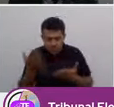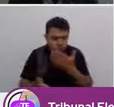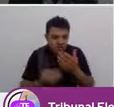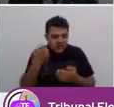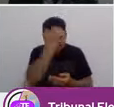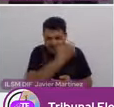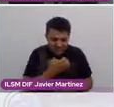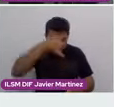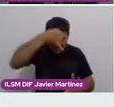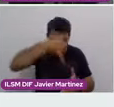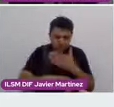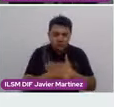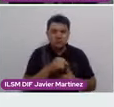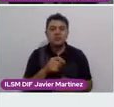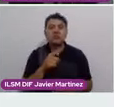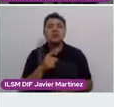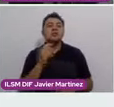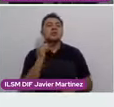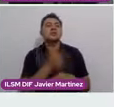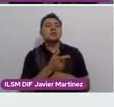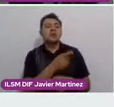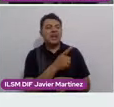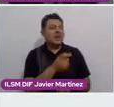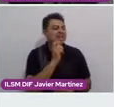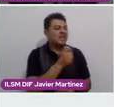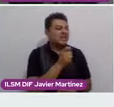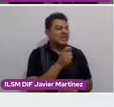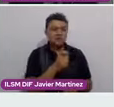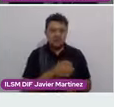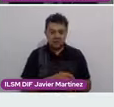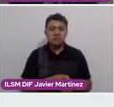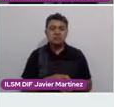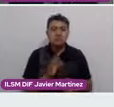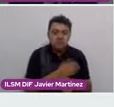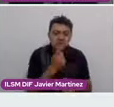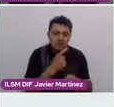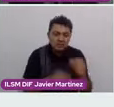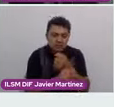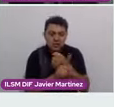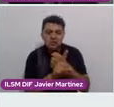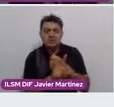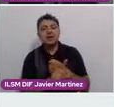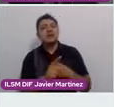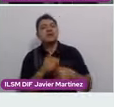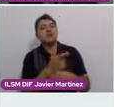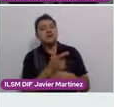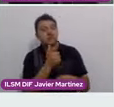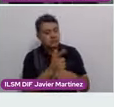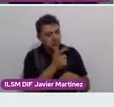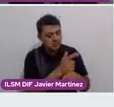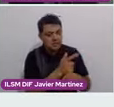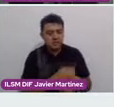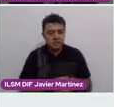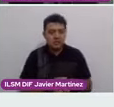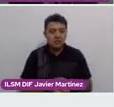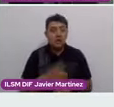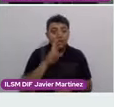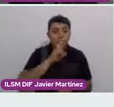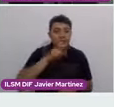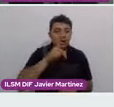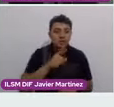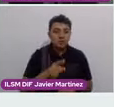¿sí? Puede significar un tumor en el cerebro, ¿sí? Es mejor pagar 4,000 pesos.